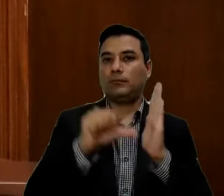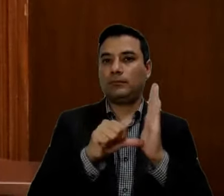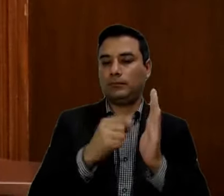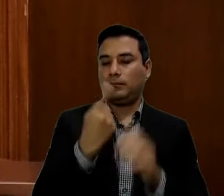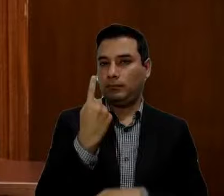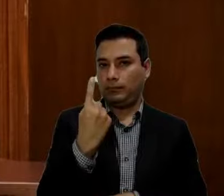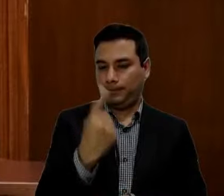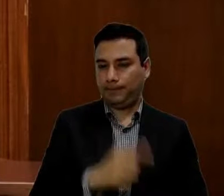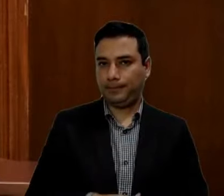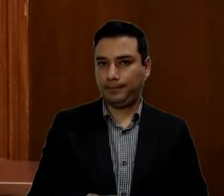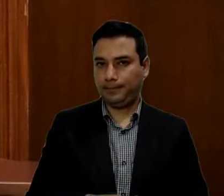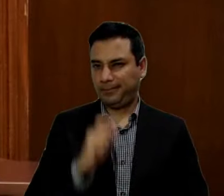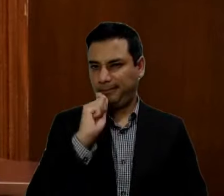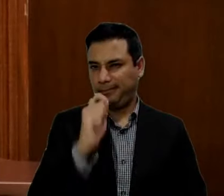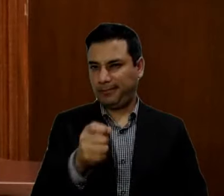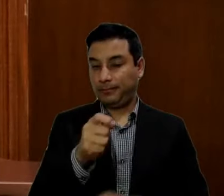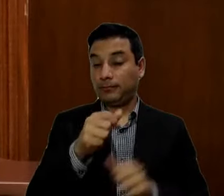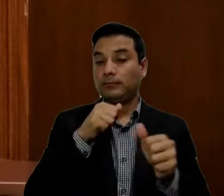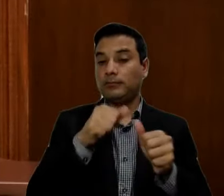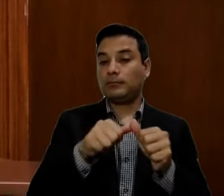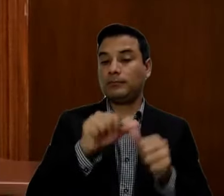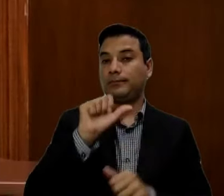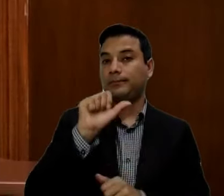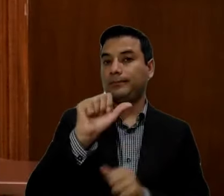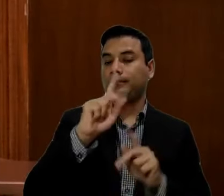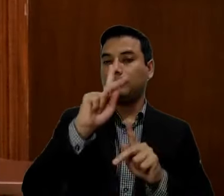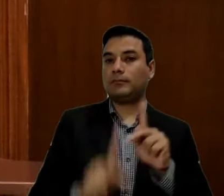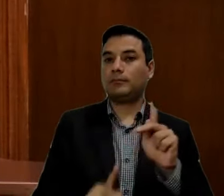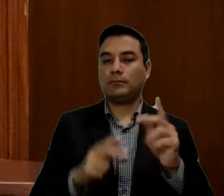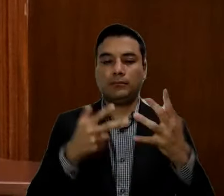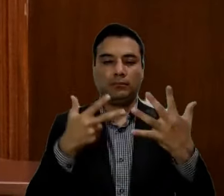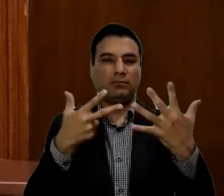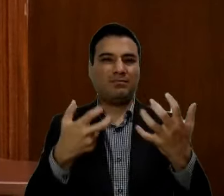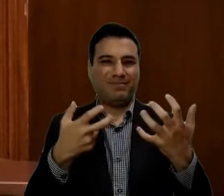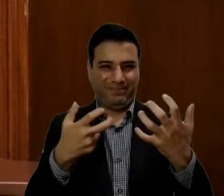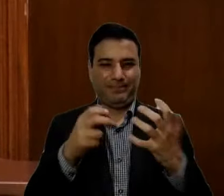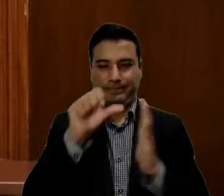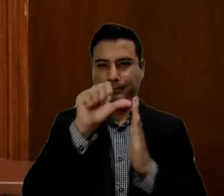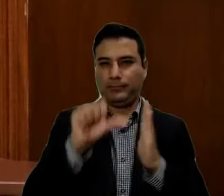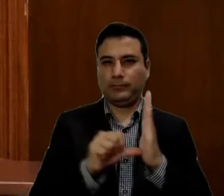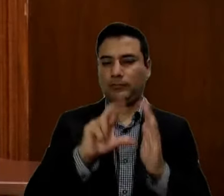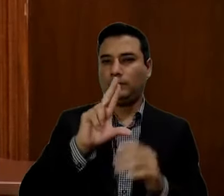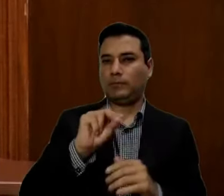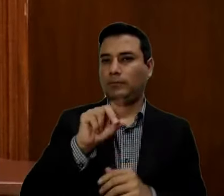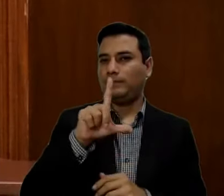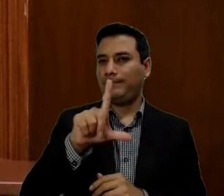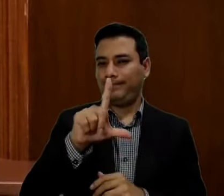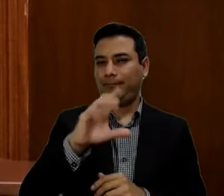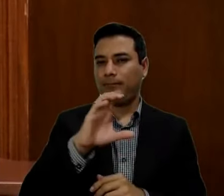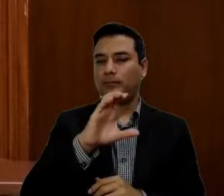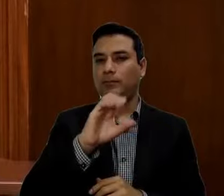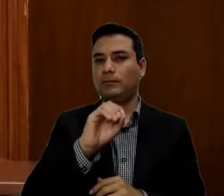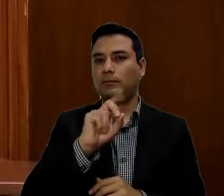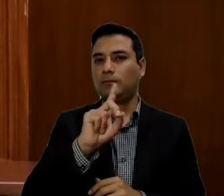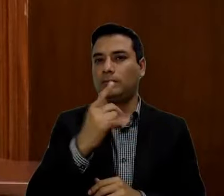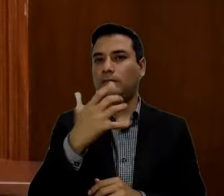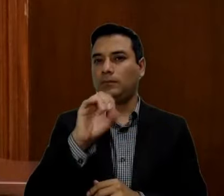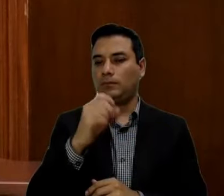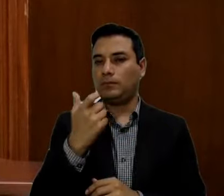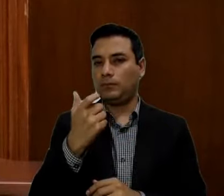se reforme el inciso A de la fracción octava del artículo 87 del Código Financiero del Estado de